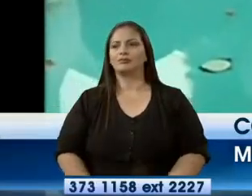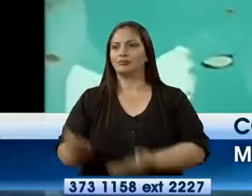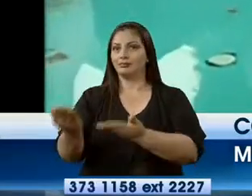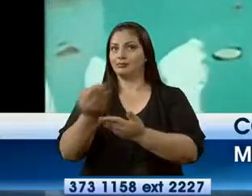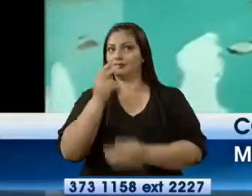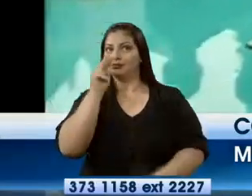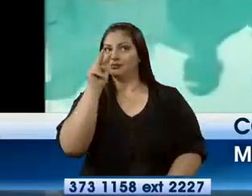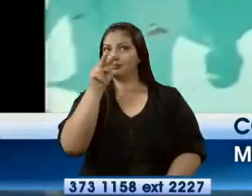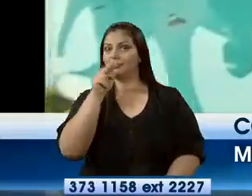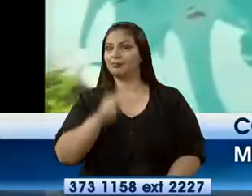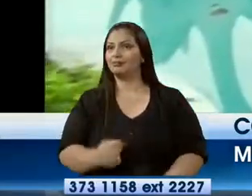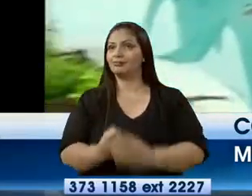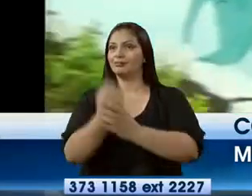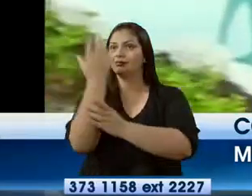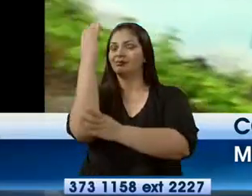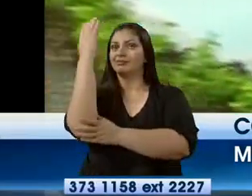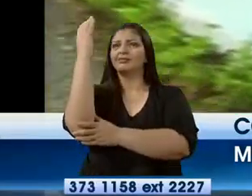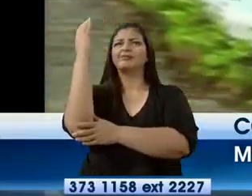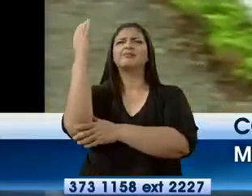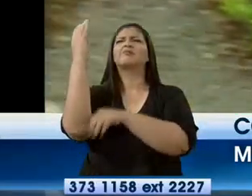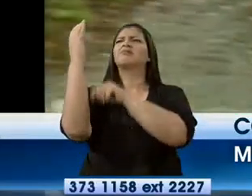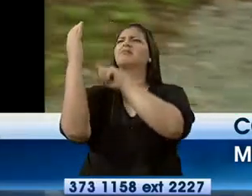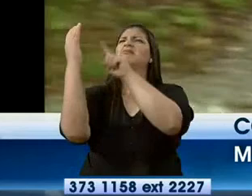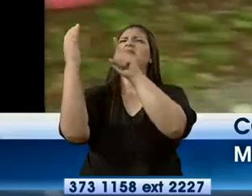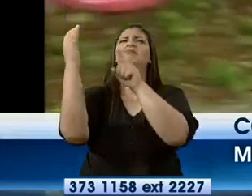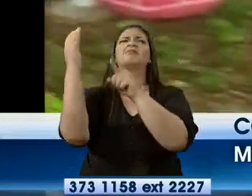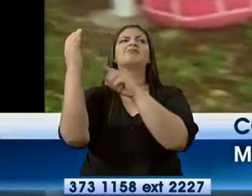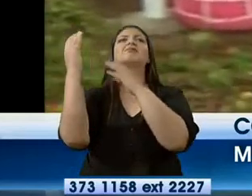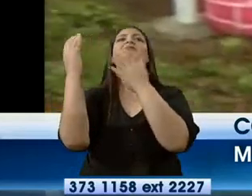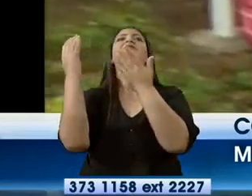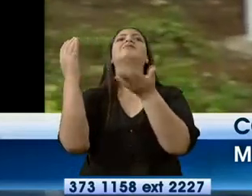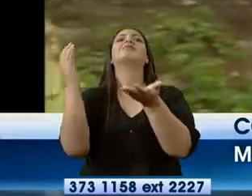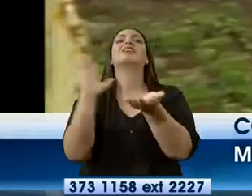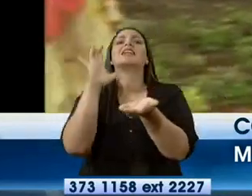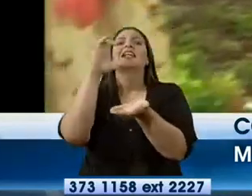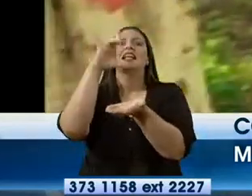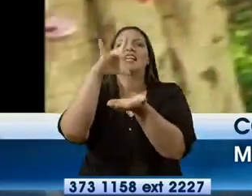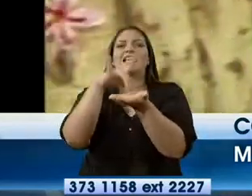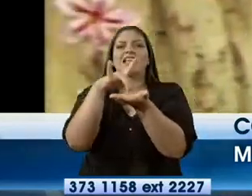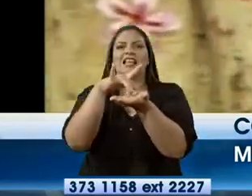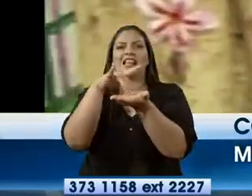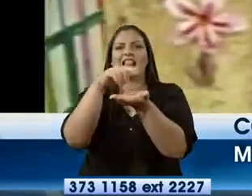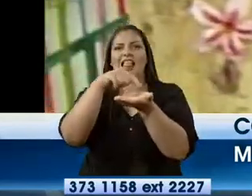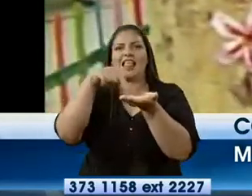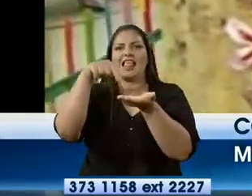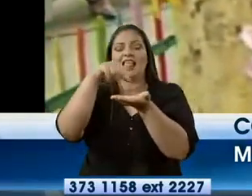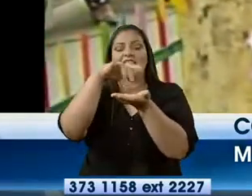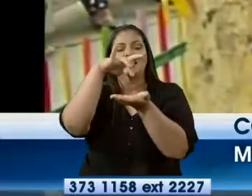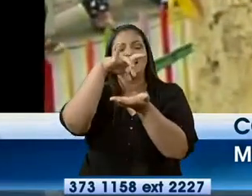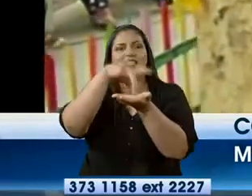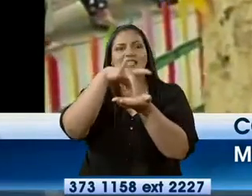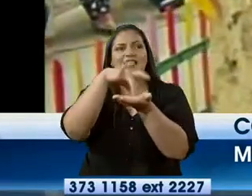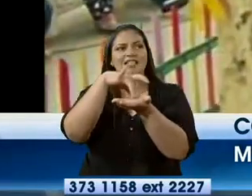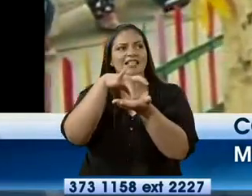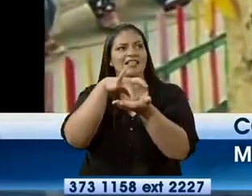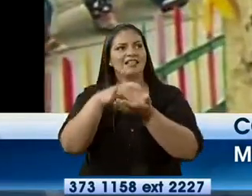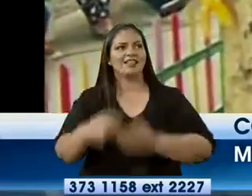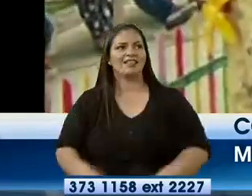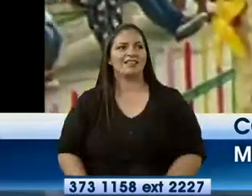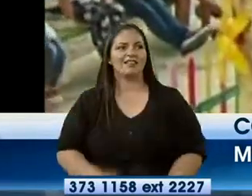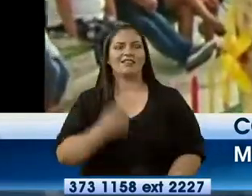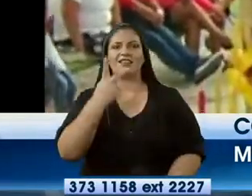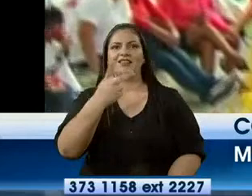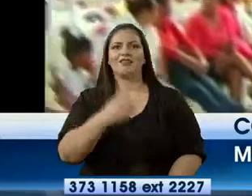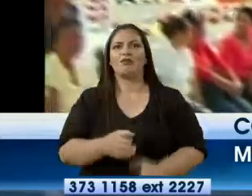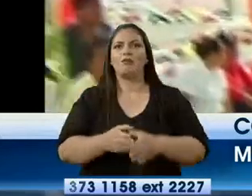los árboles discos, los CDs que ya no sirven, los colocan como adornos, los unen. Mira, tantas cosas. Mira las plantas,